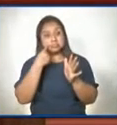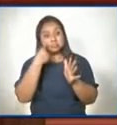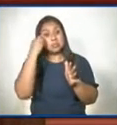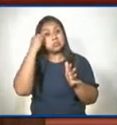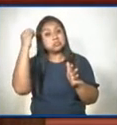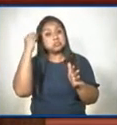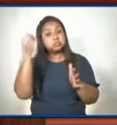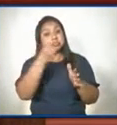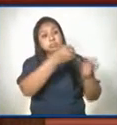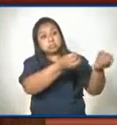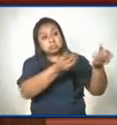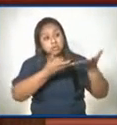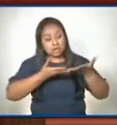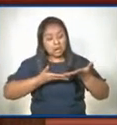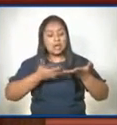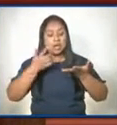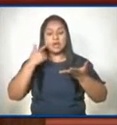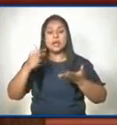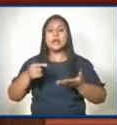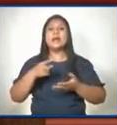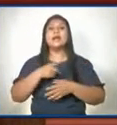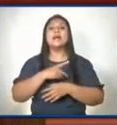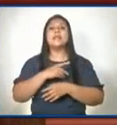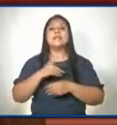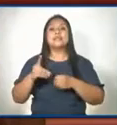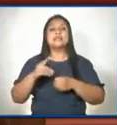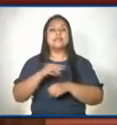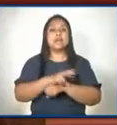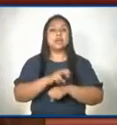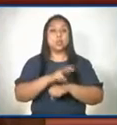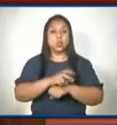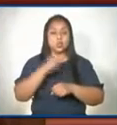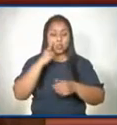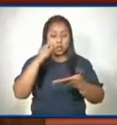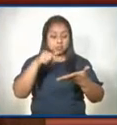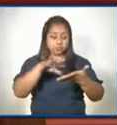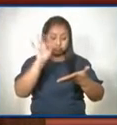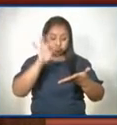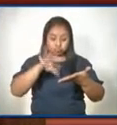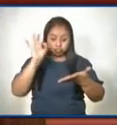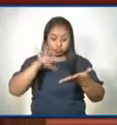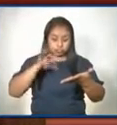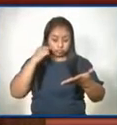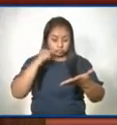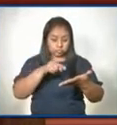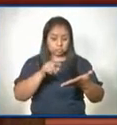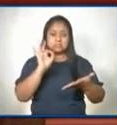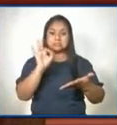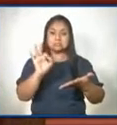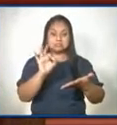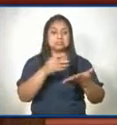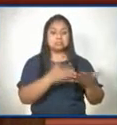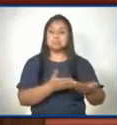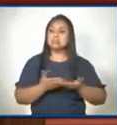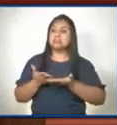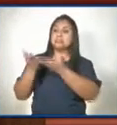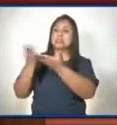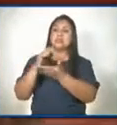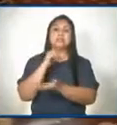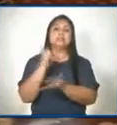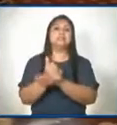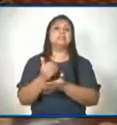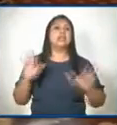luego el Departamento de Agricultura toma en cuenta las que sean pertinentes y después de eso extiende la